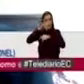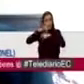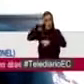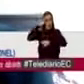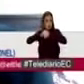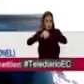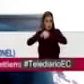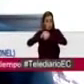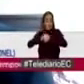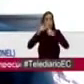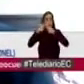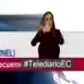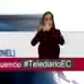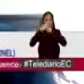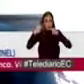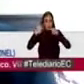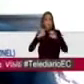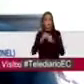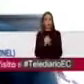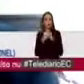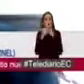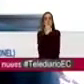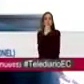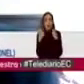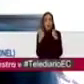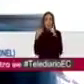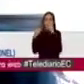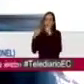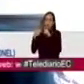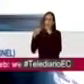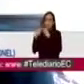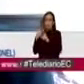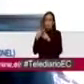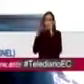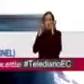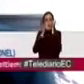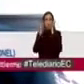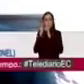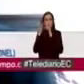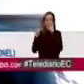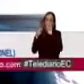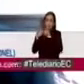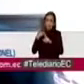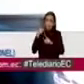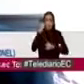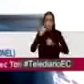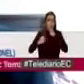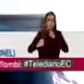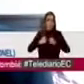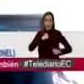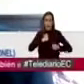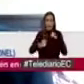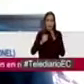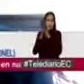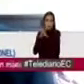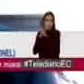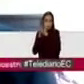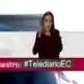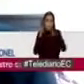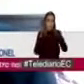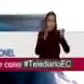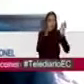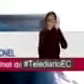de marzo, ya se comenzará a aplicar estas tarifas reducidas. Y si es que por alguna razón ya las entidades han